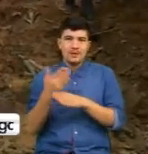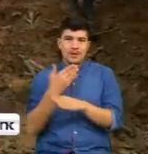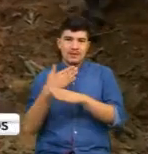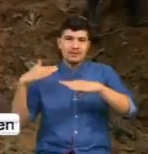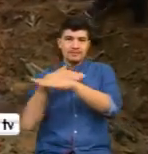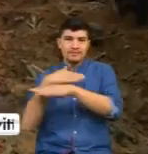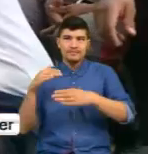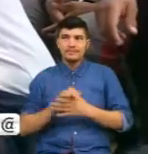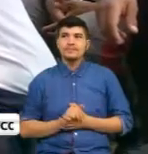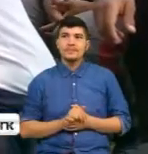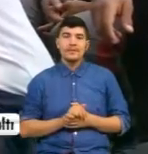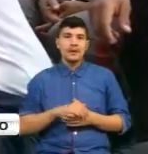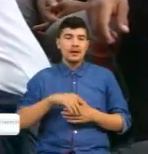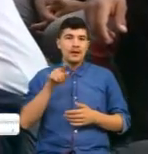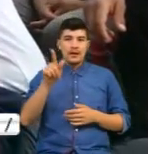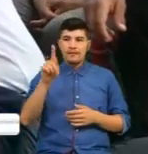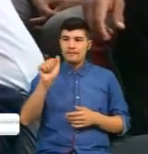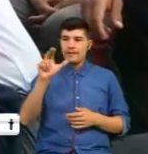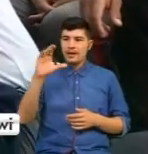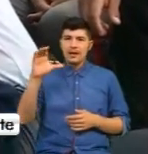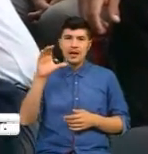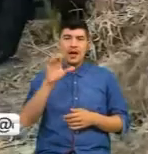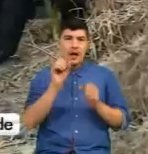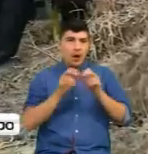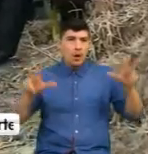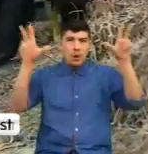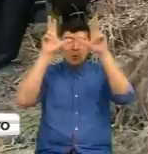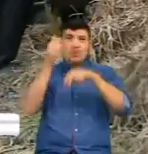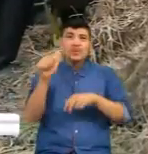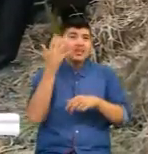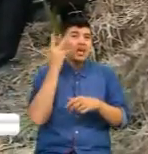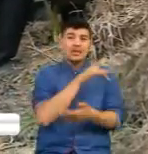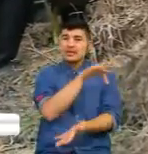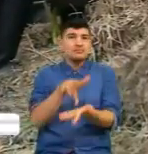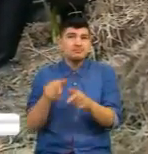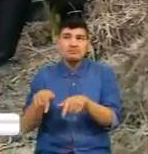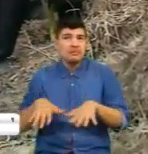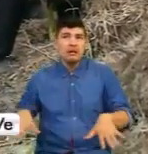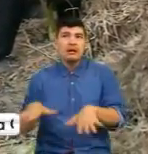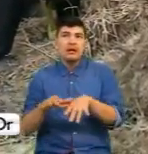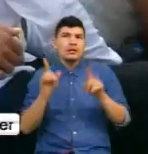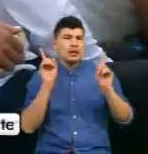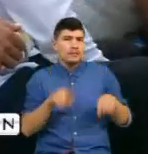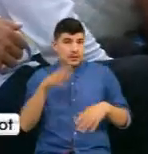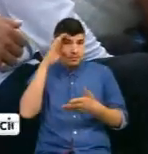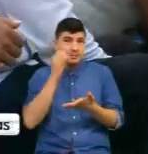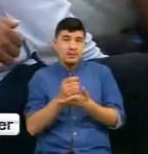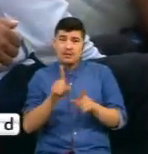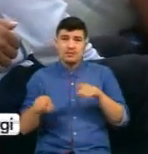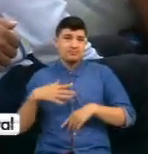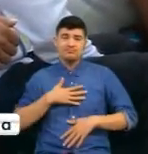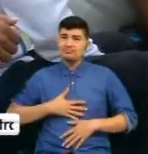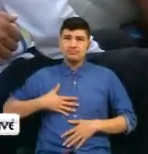manifestaron los integrantes de las FARC que la ONU lleva más de 10 días que no hace presencia en esta zona veredal. Y también manifestaron su